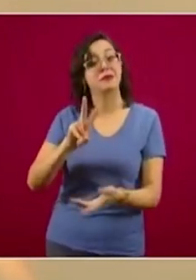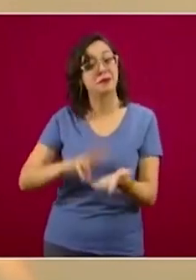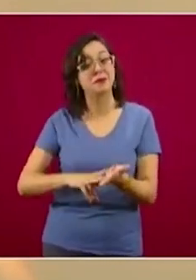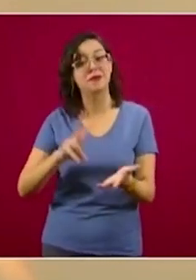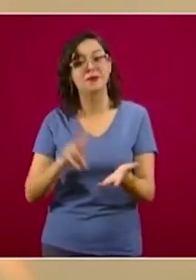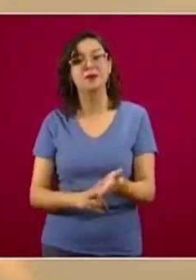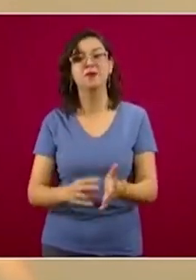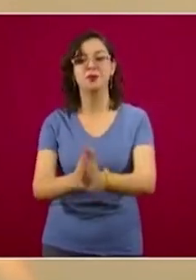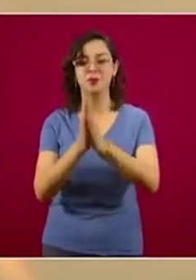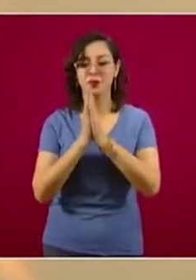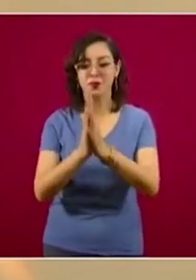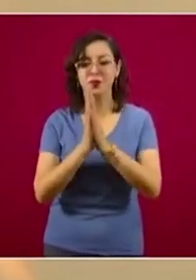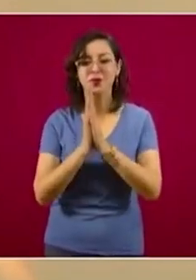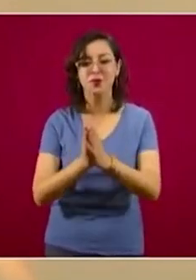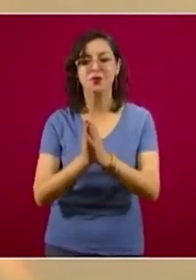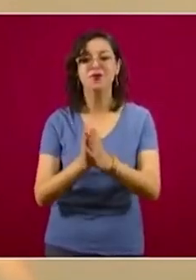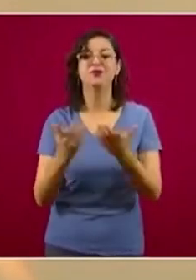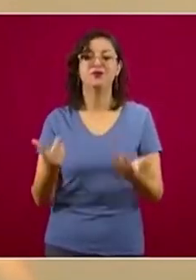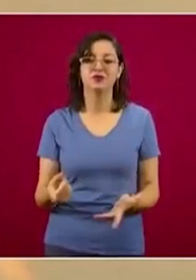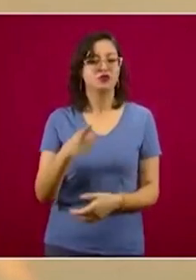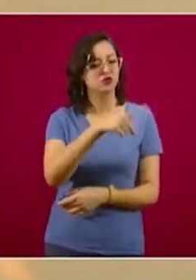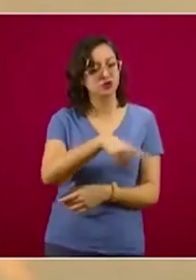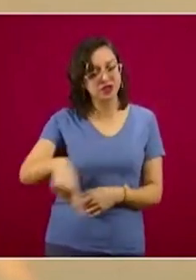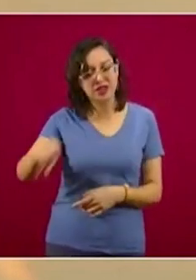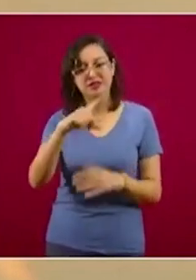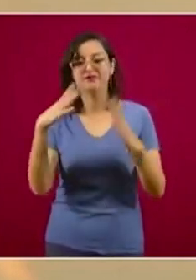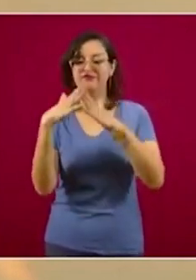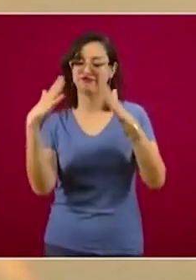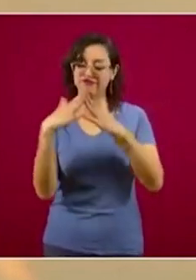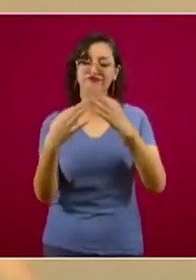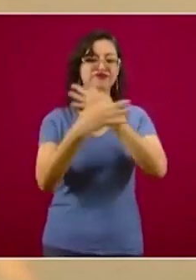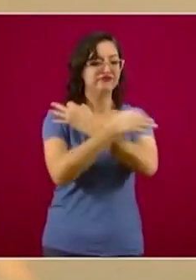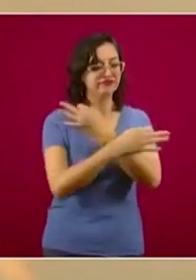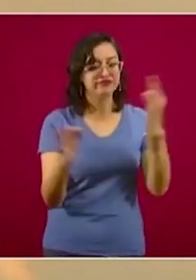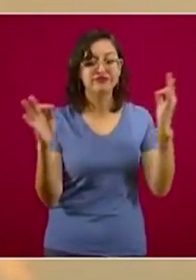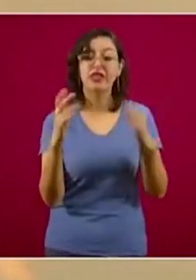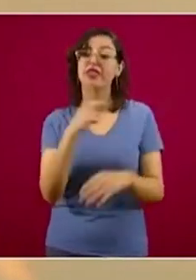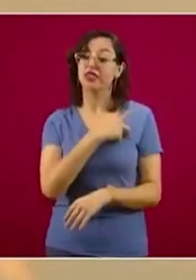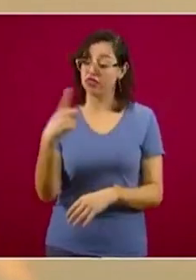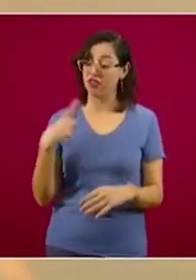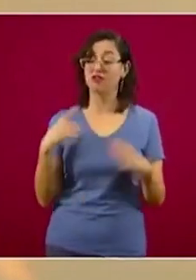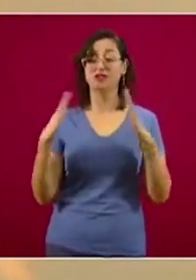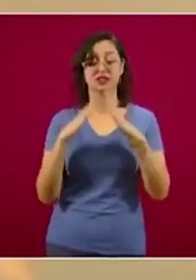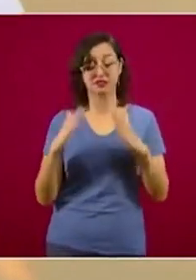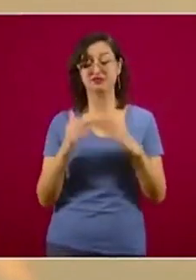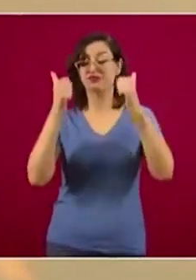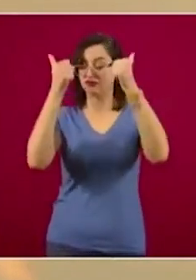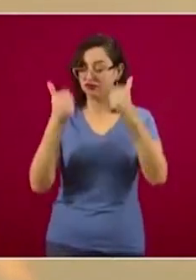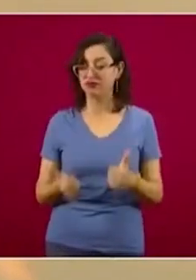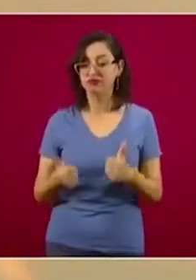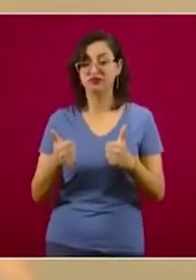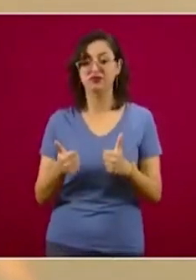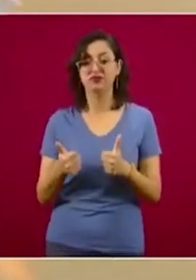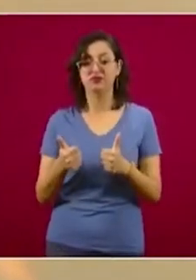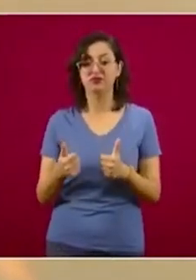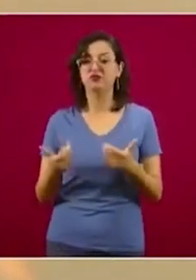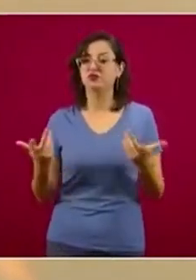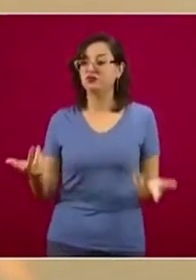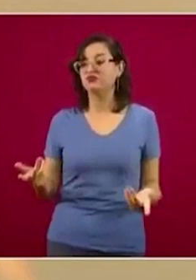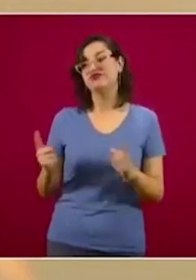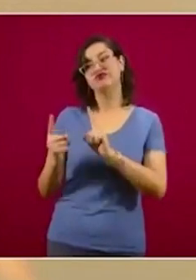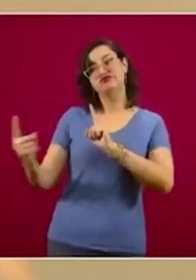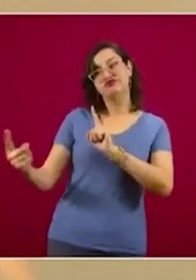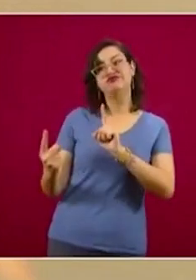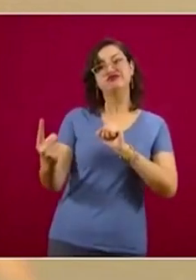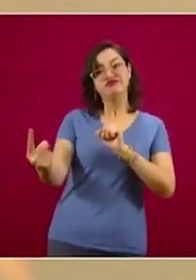por favor, lleven este mensaje a sus casas. Hay que quedarnos dentro de casa, hay que estar físicamente separados